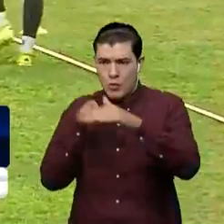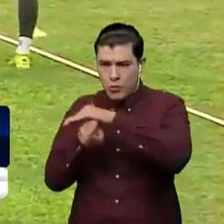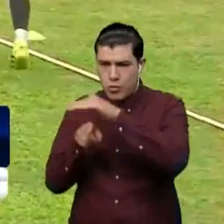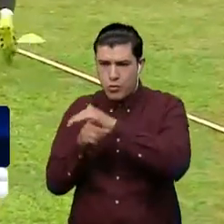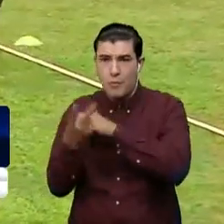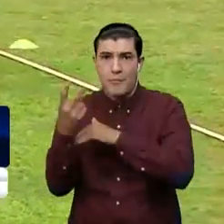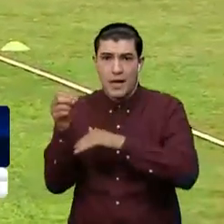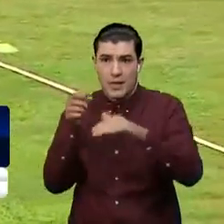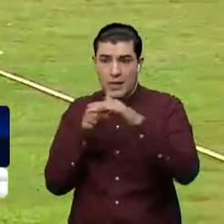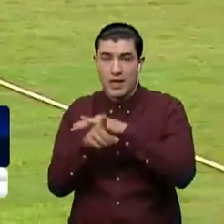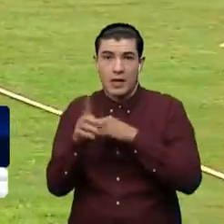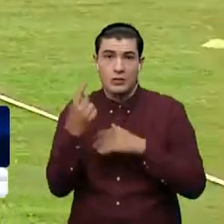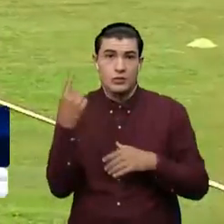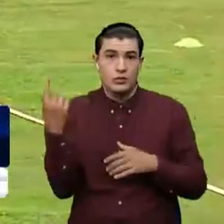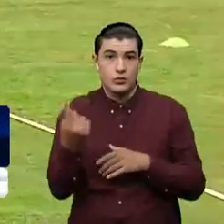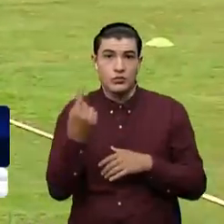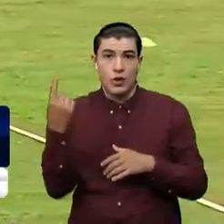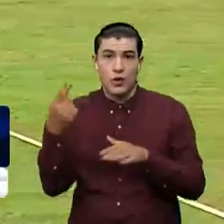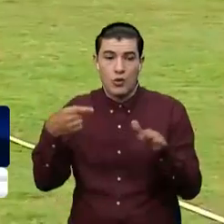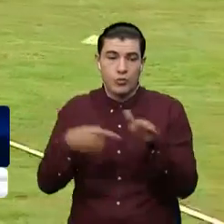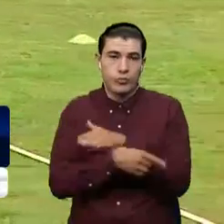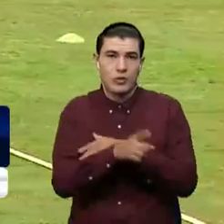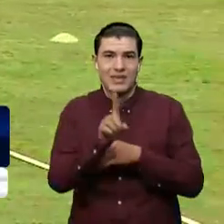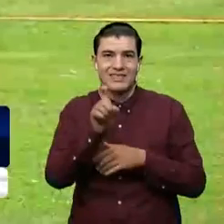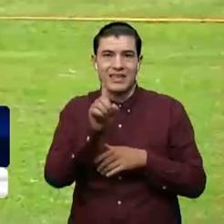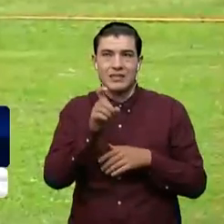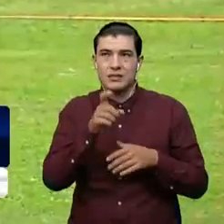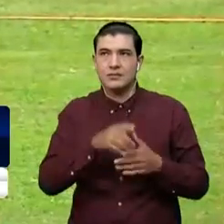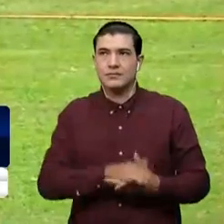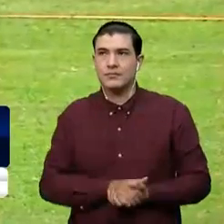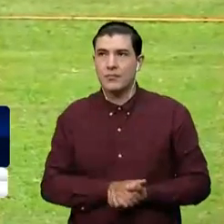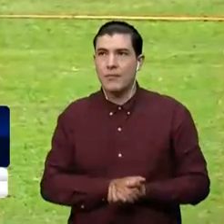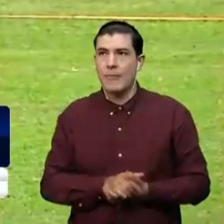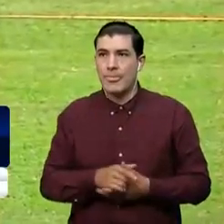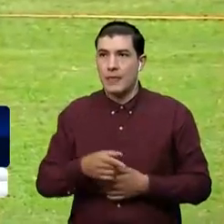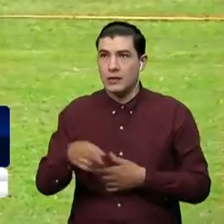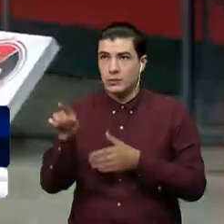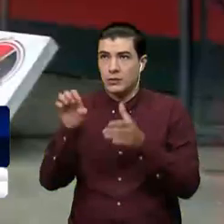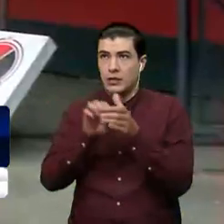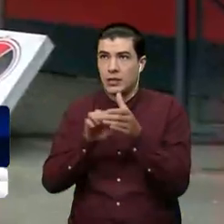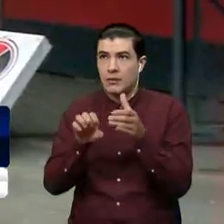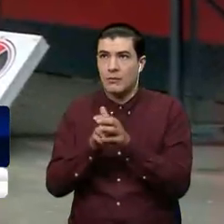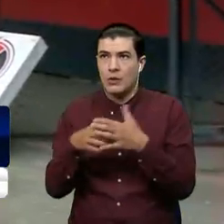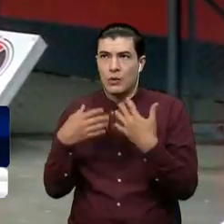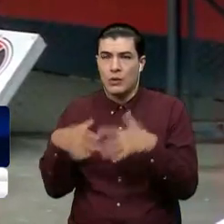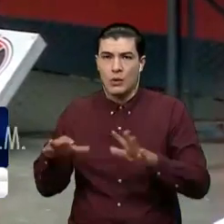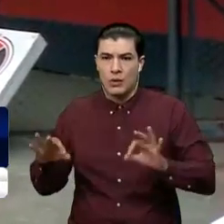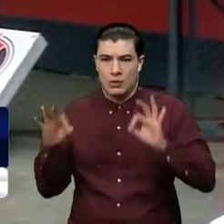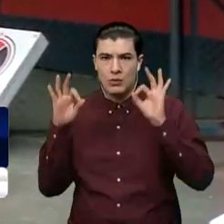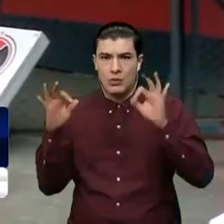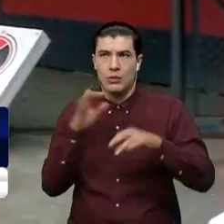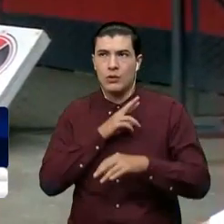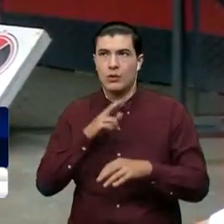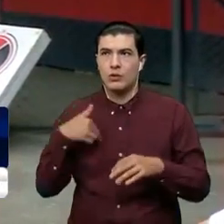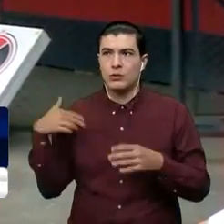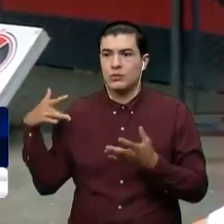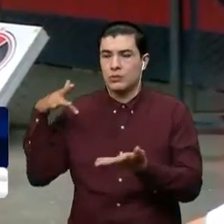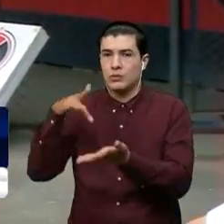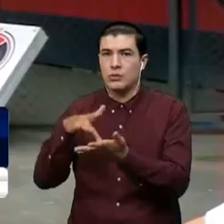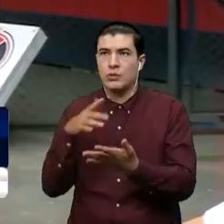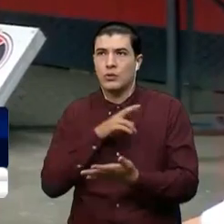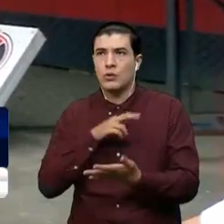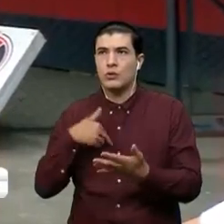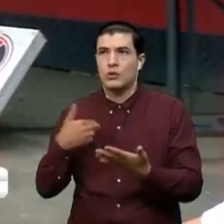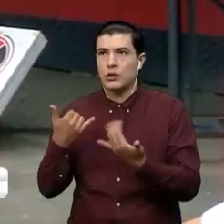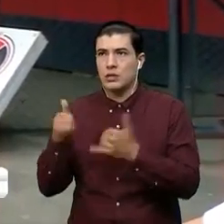y tan sólo han recibido seis anotaciones en un equipo muy muy efectivo estamos llegando y estamos